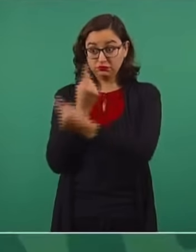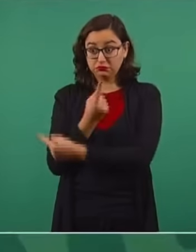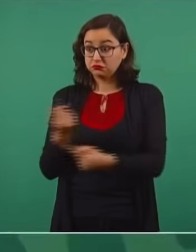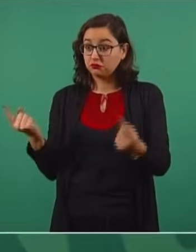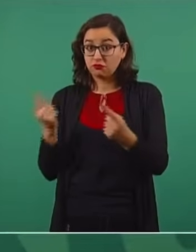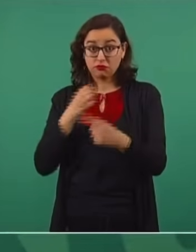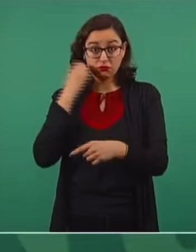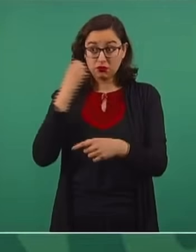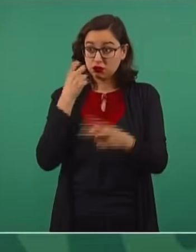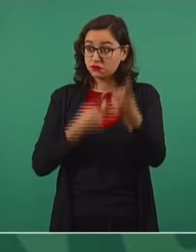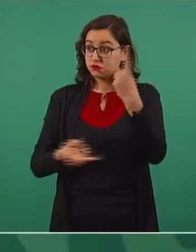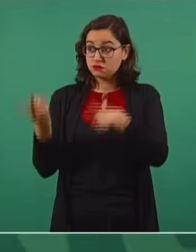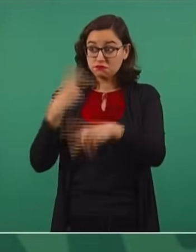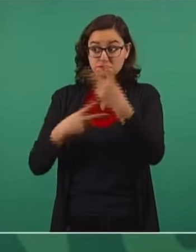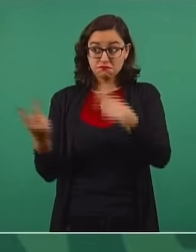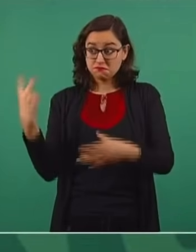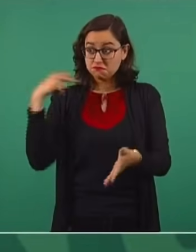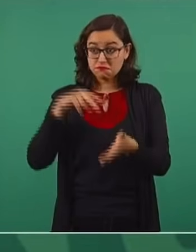buscar